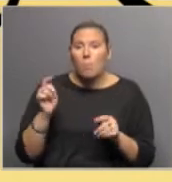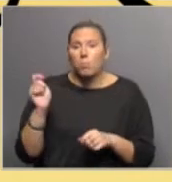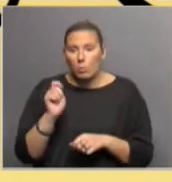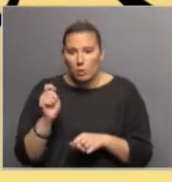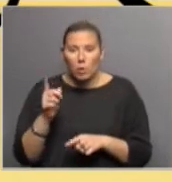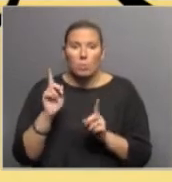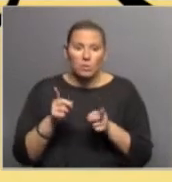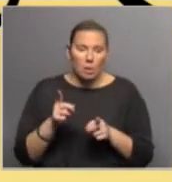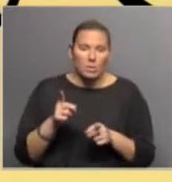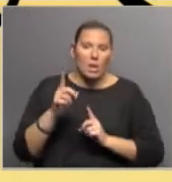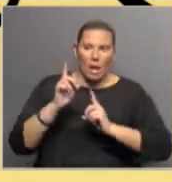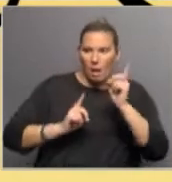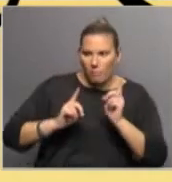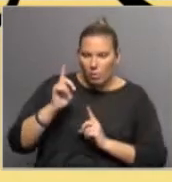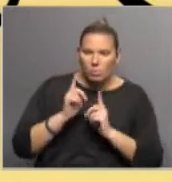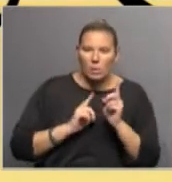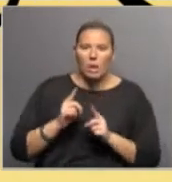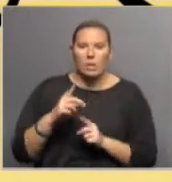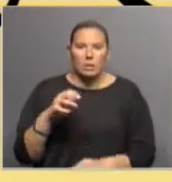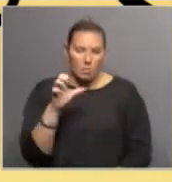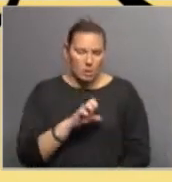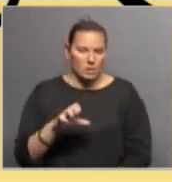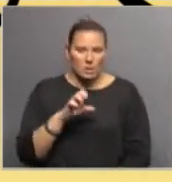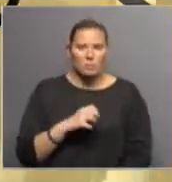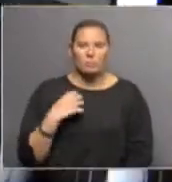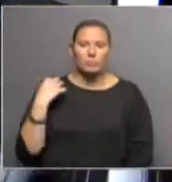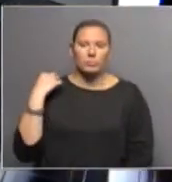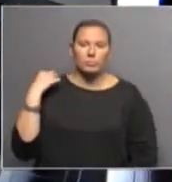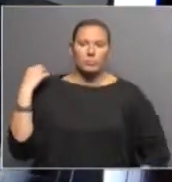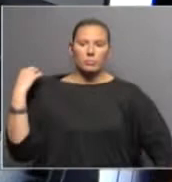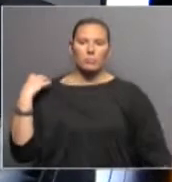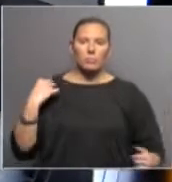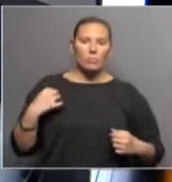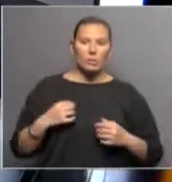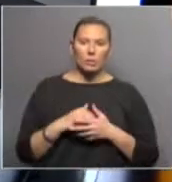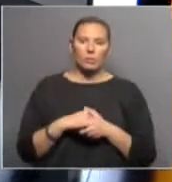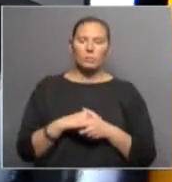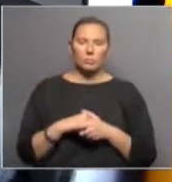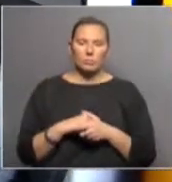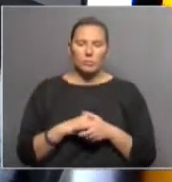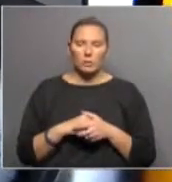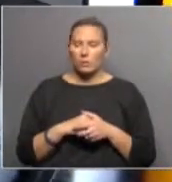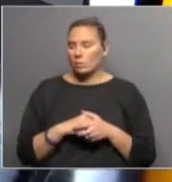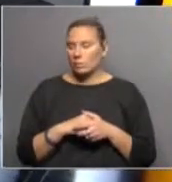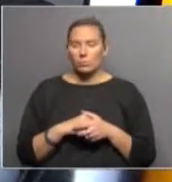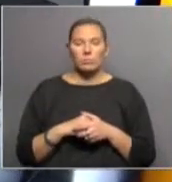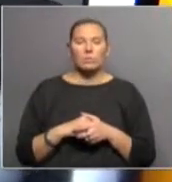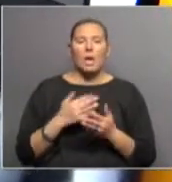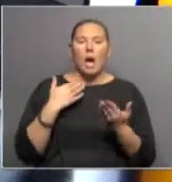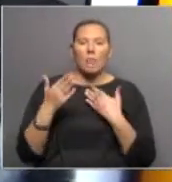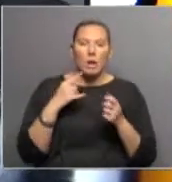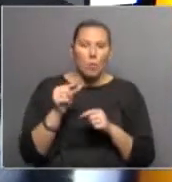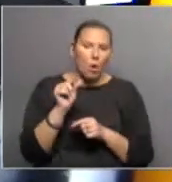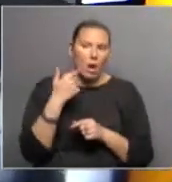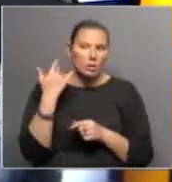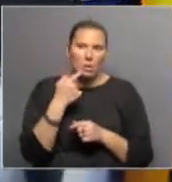también en el sector académico y las empresas. Dos o tres preguntas importantes. Por un lado, hablamos de algunos excedentes que